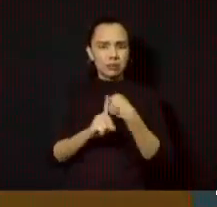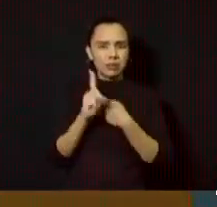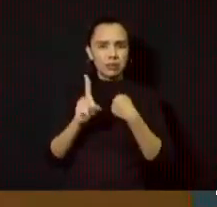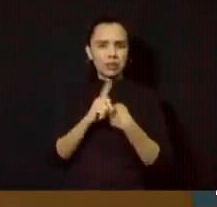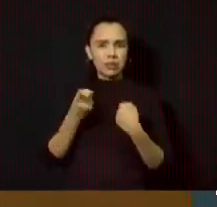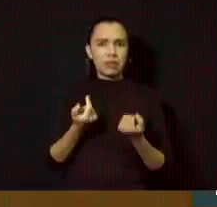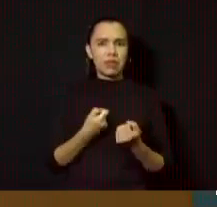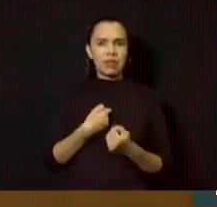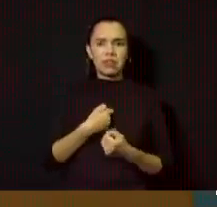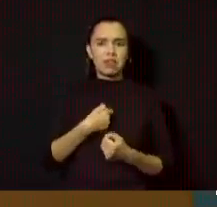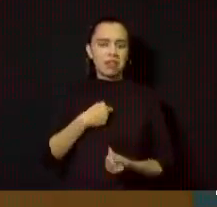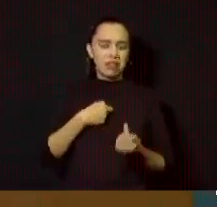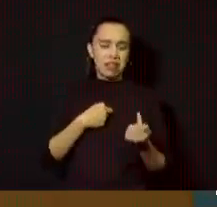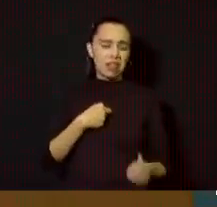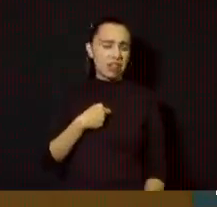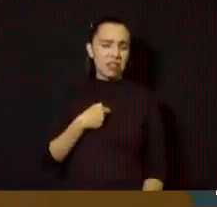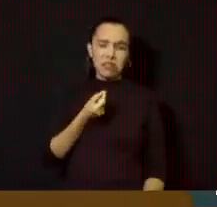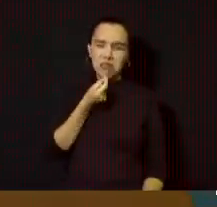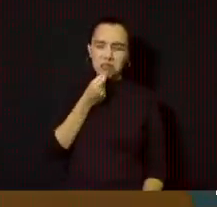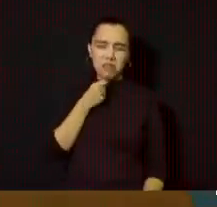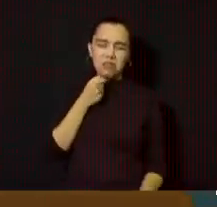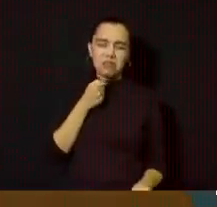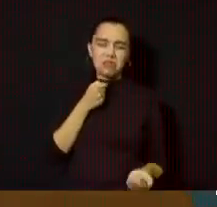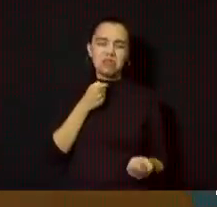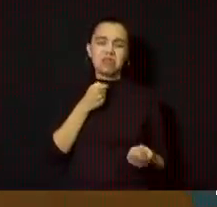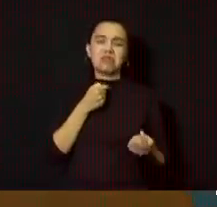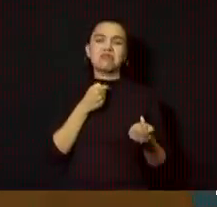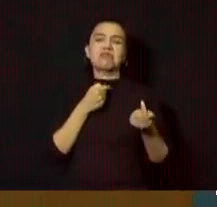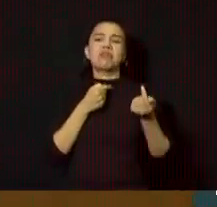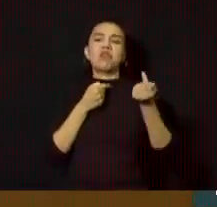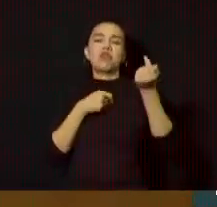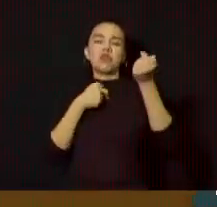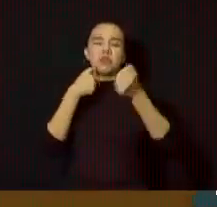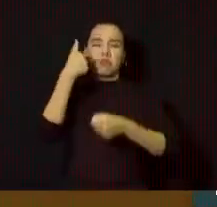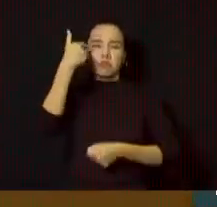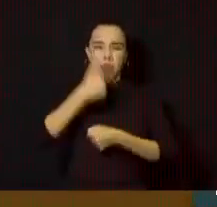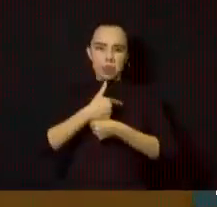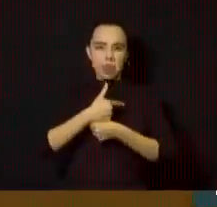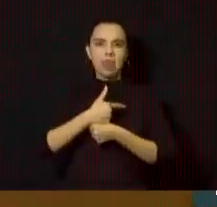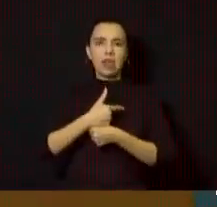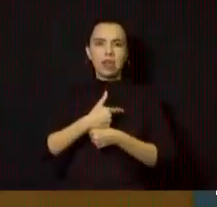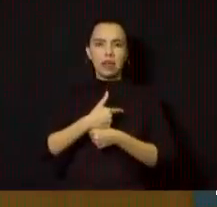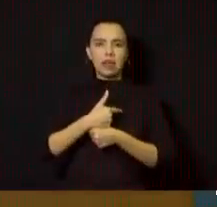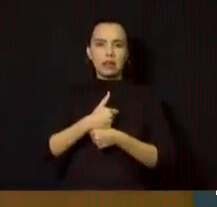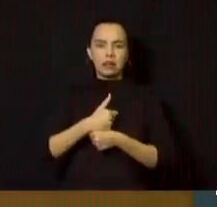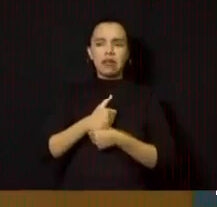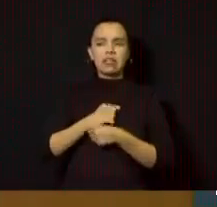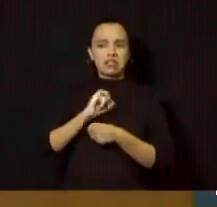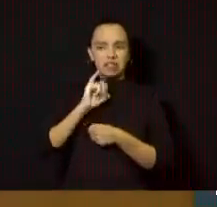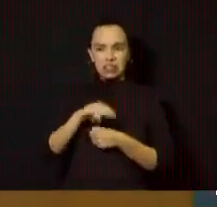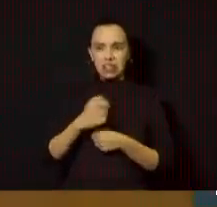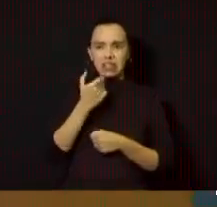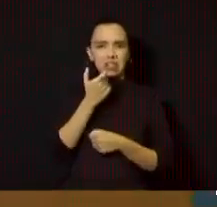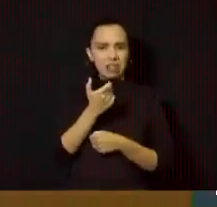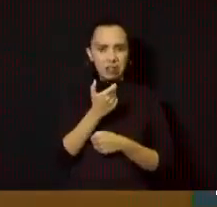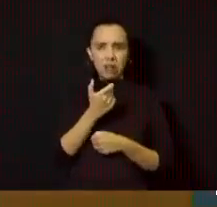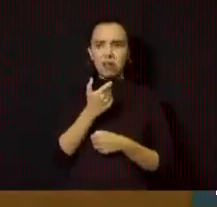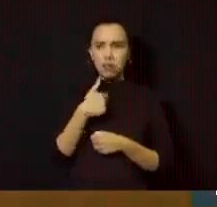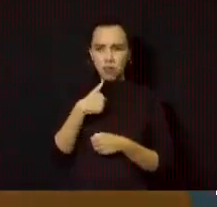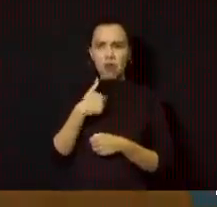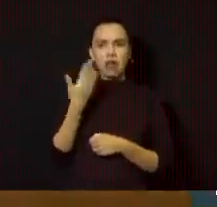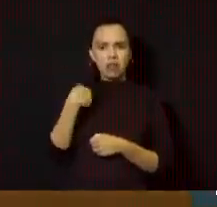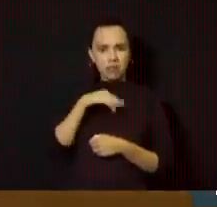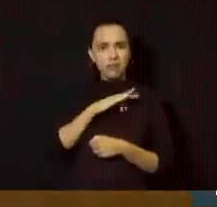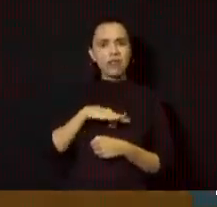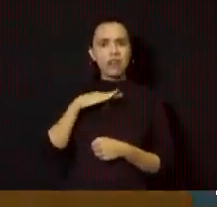que desde muy niño, pues yo también me he dado cuenta de algo, que igual sin dinero fui feliz. O sea, había carritos, si no